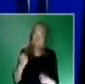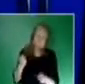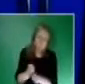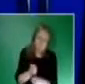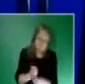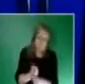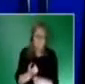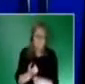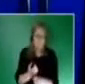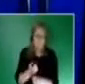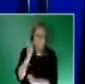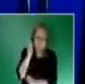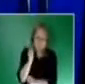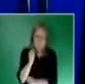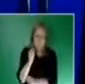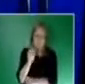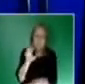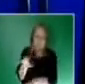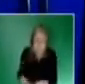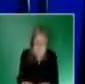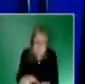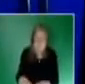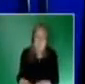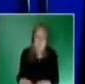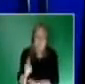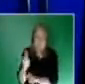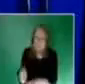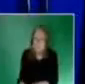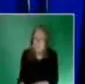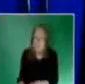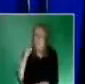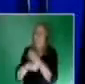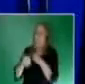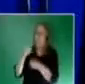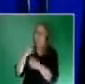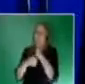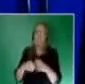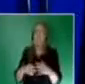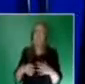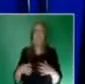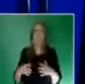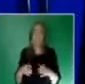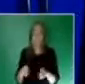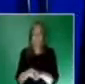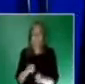Me hago esta pregunta, ¿qué le pasaría a este planeta